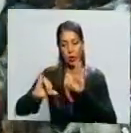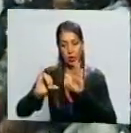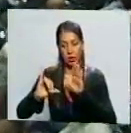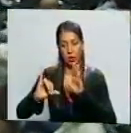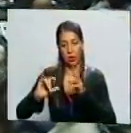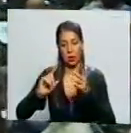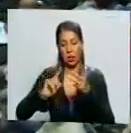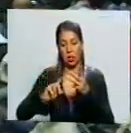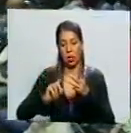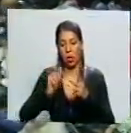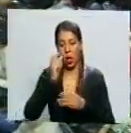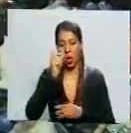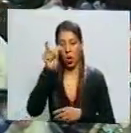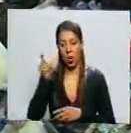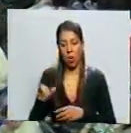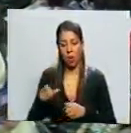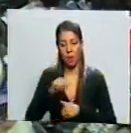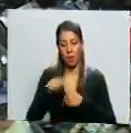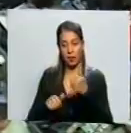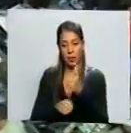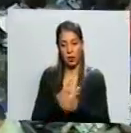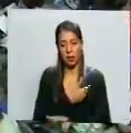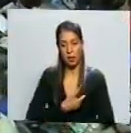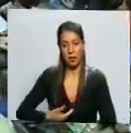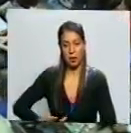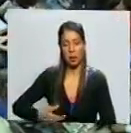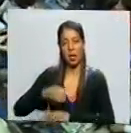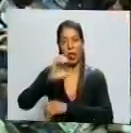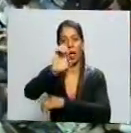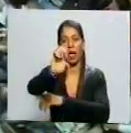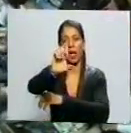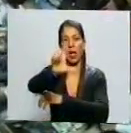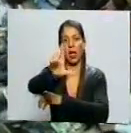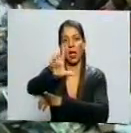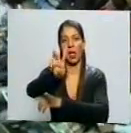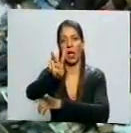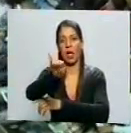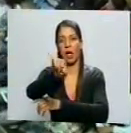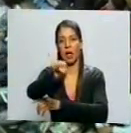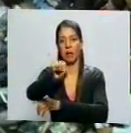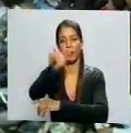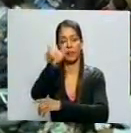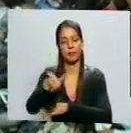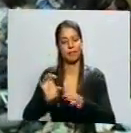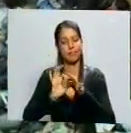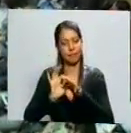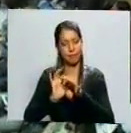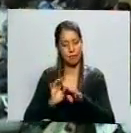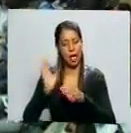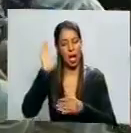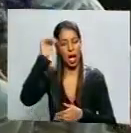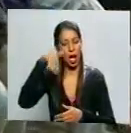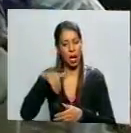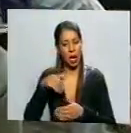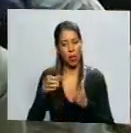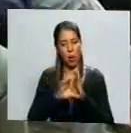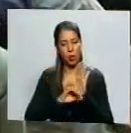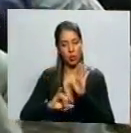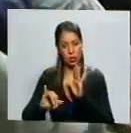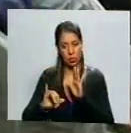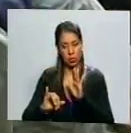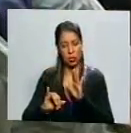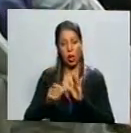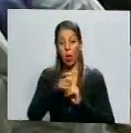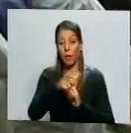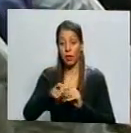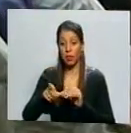Ciudadano compatriota vicepresidente Elvis Amoroso, también colega constituyente de nuestro estado de Aragua, al bloque constituyente de Aragua,